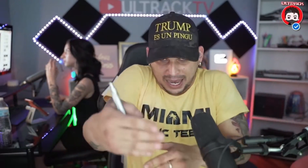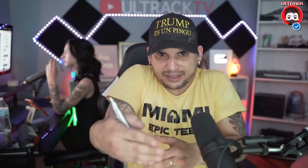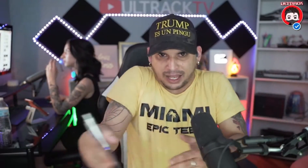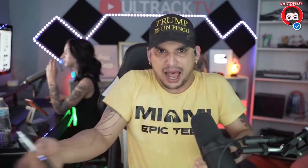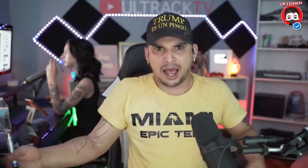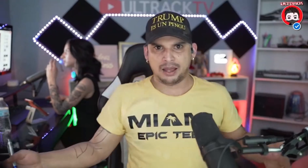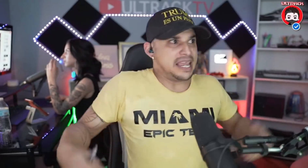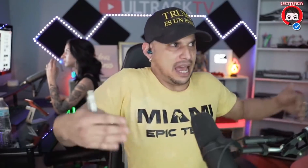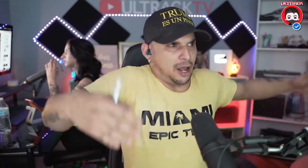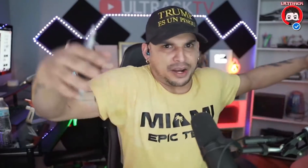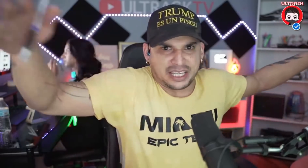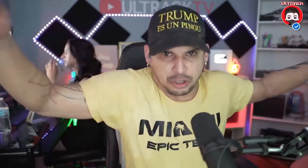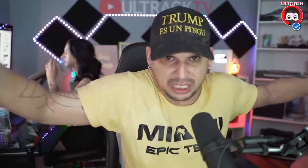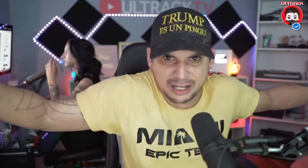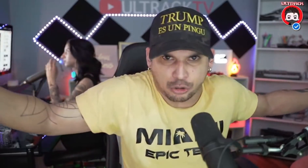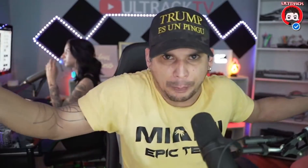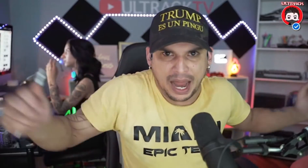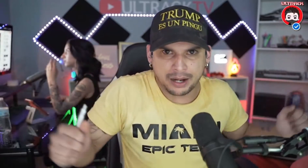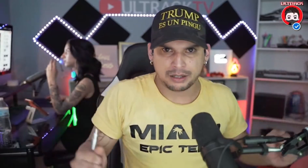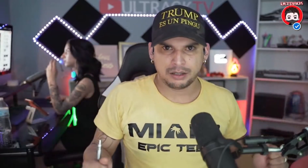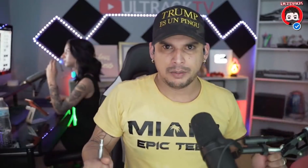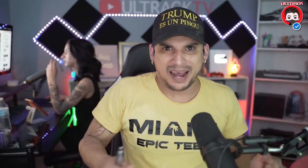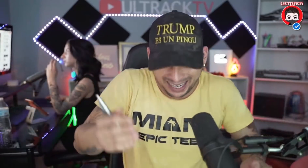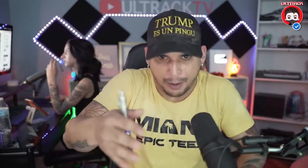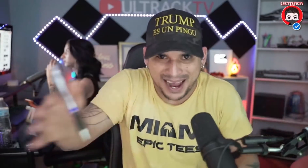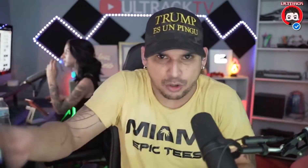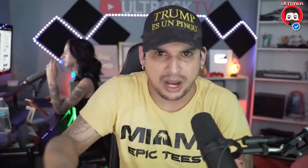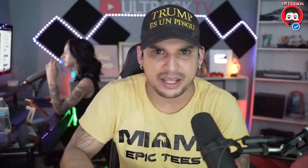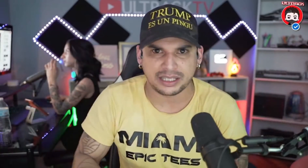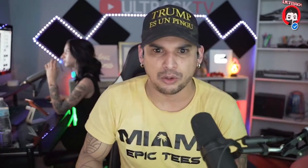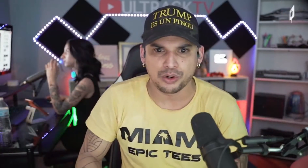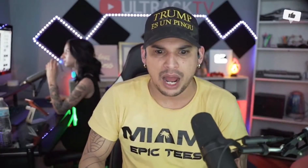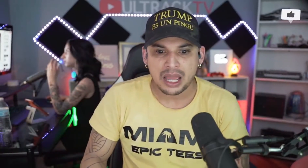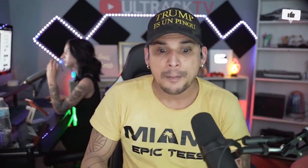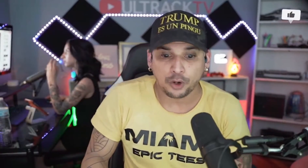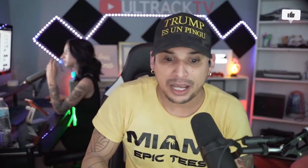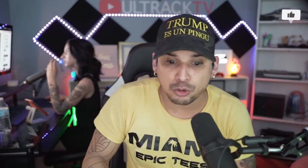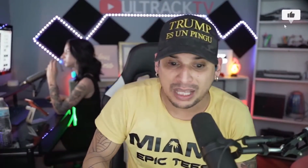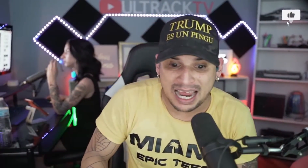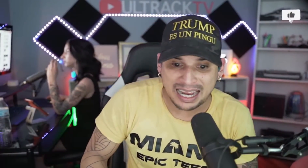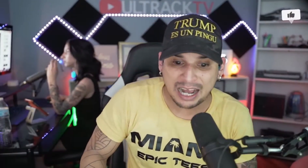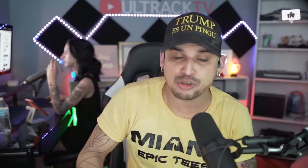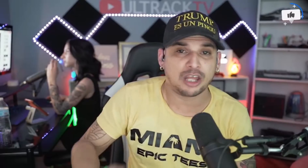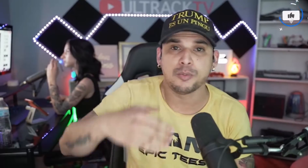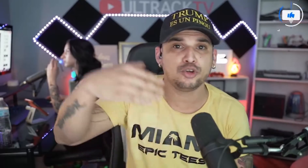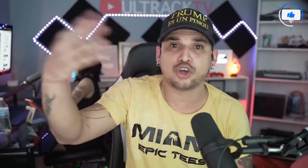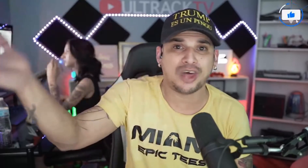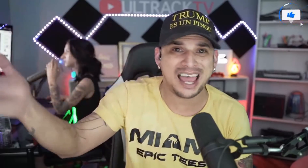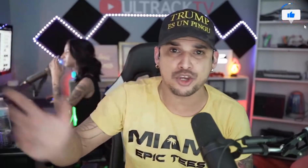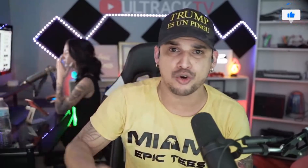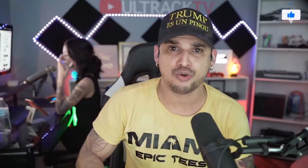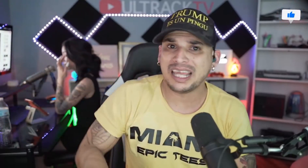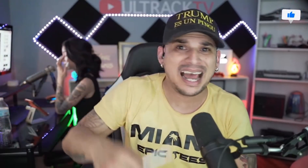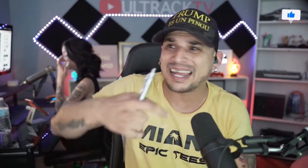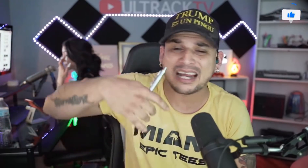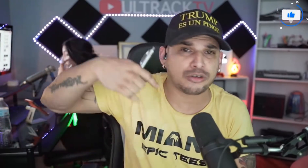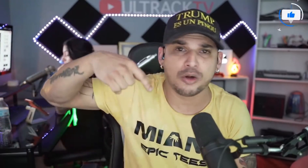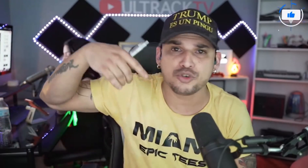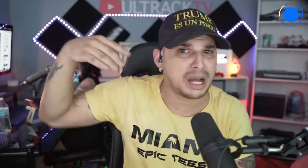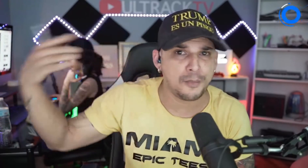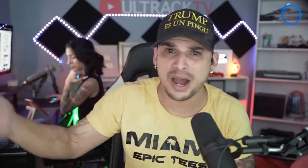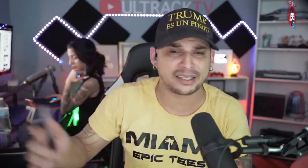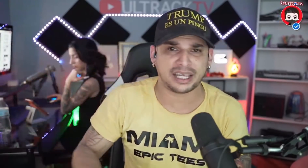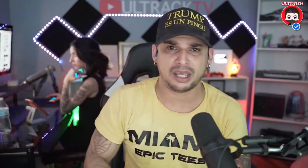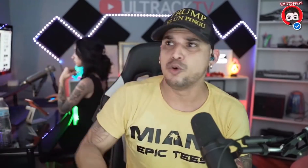el plan está. Y cada organización tiene su plan para acabar con la dictadura. Porque es que ustedes han causado mucho daño. Ustedes han